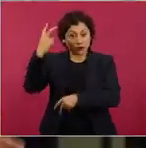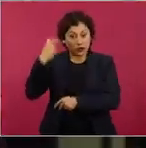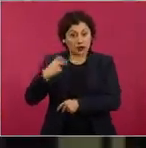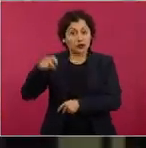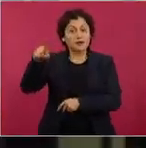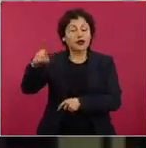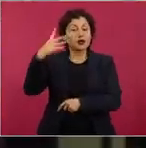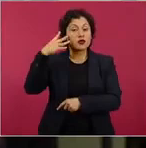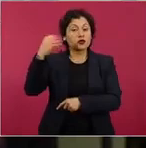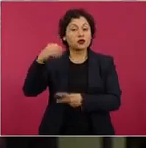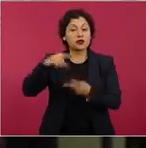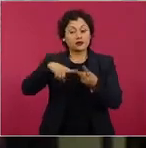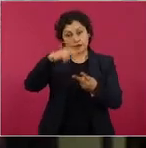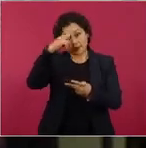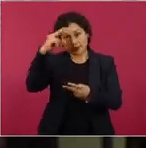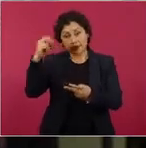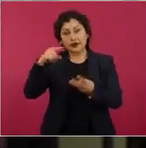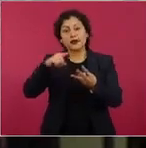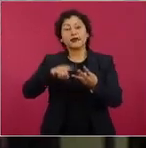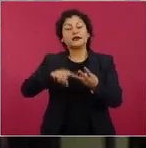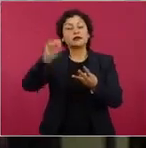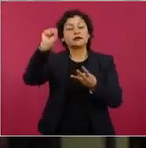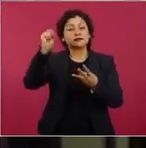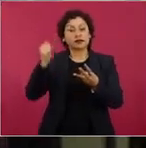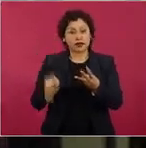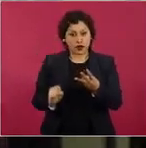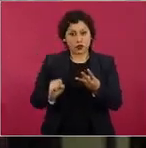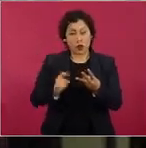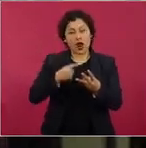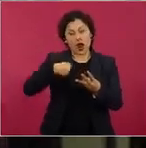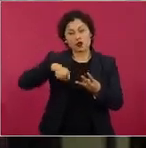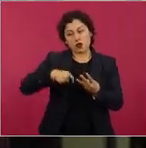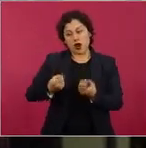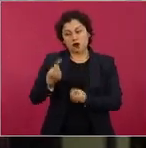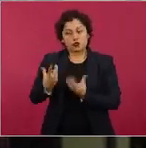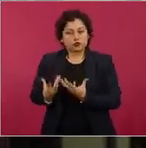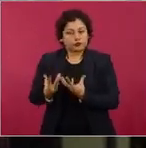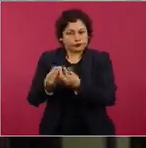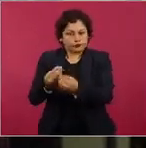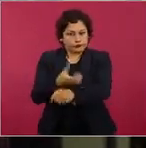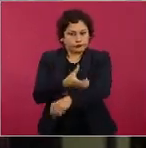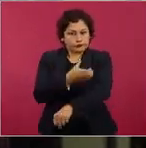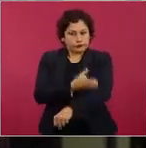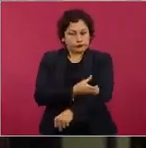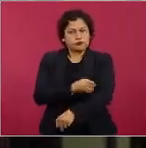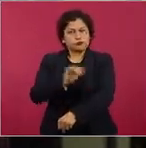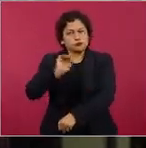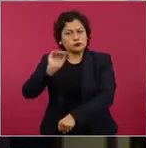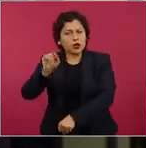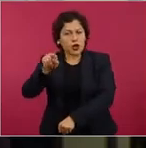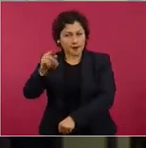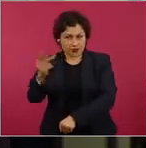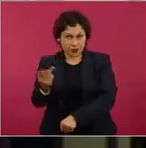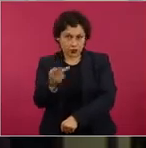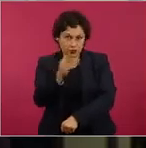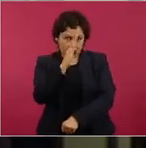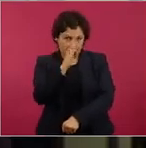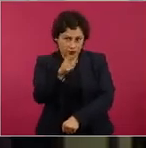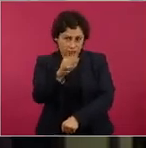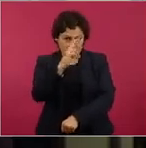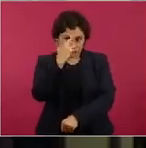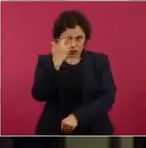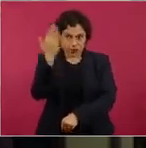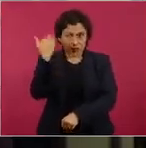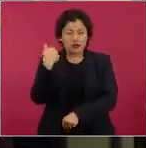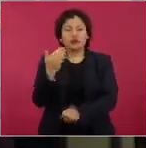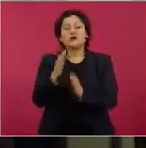Colima, Nayarit y Sinaloa, los que tuvimos el gusto de acompañarlos le preguntamos si podía aclarar usted